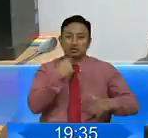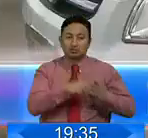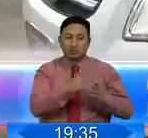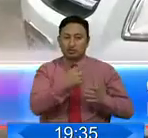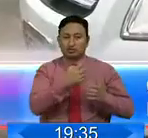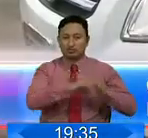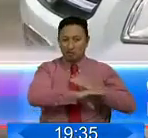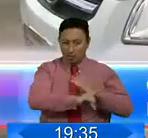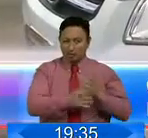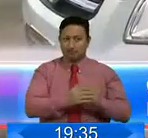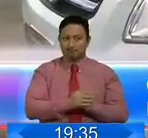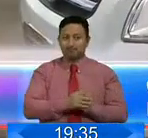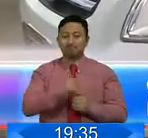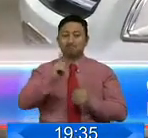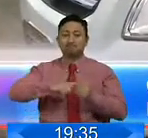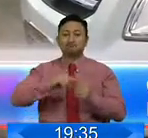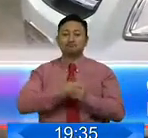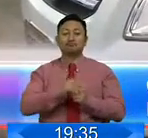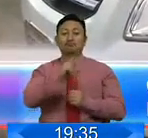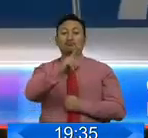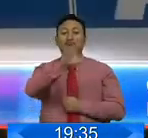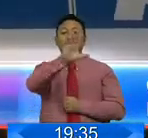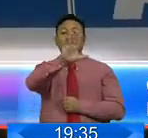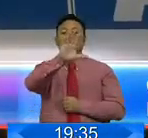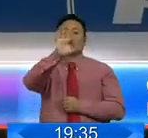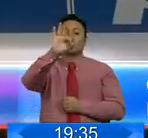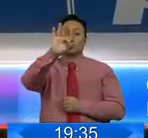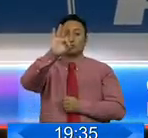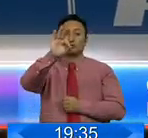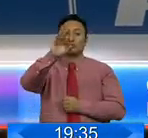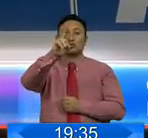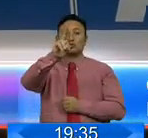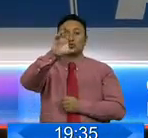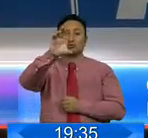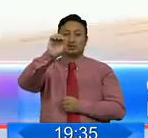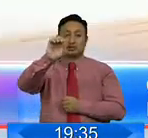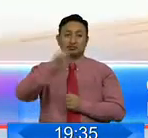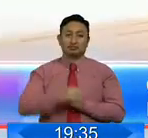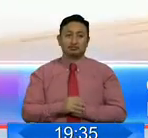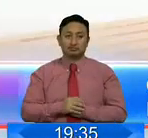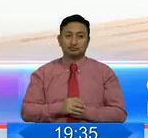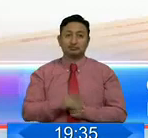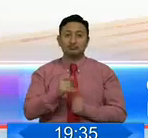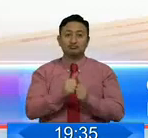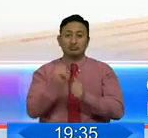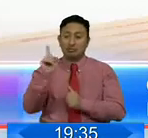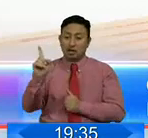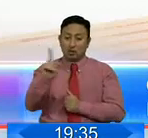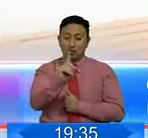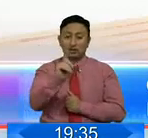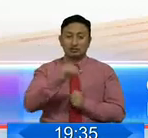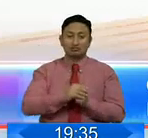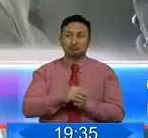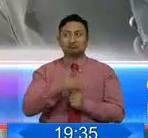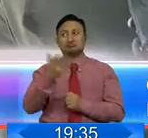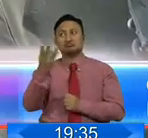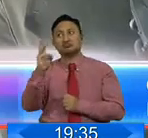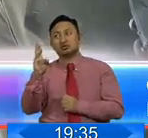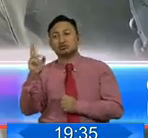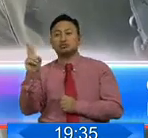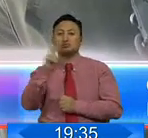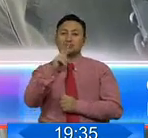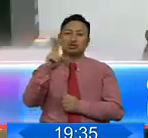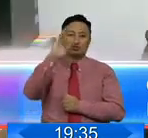ley. En Quito existen 259 unidades de policía comunitaria. En cada una de ellas se distribuyen entre 16 a